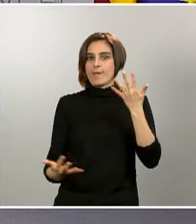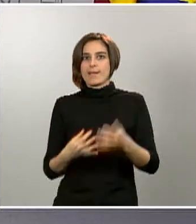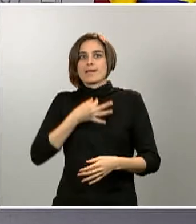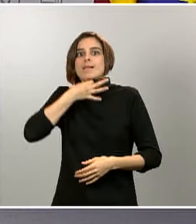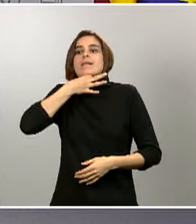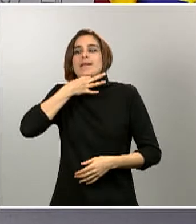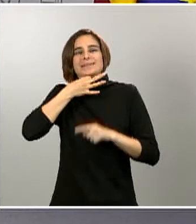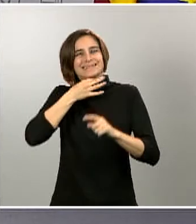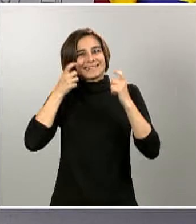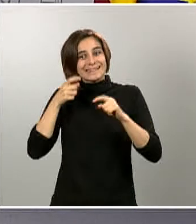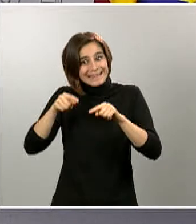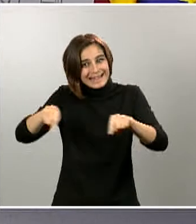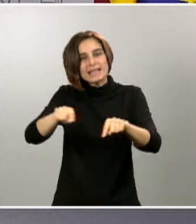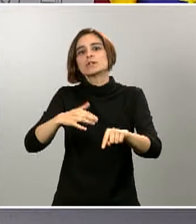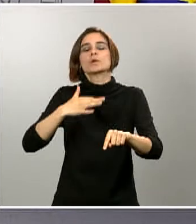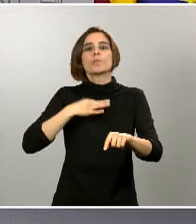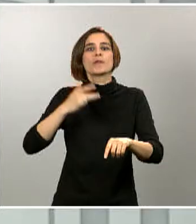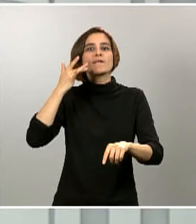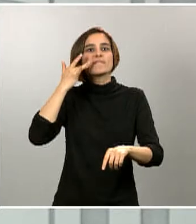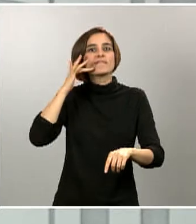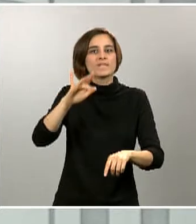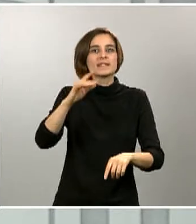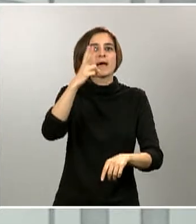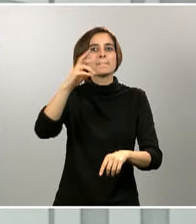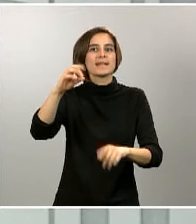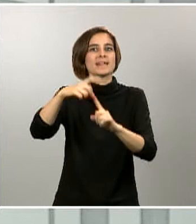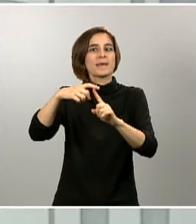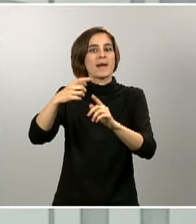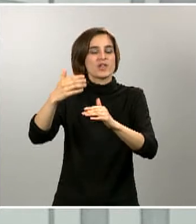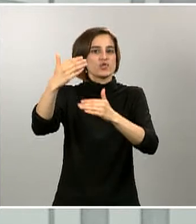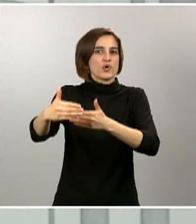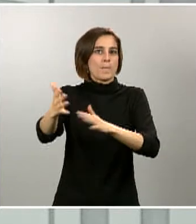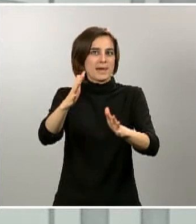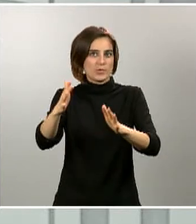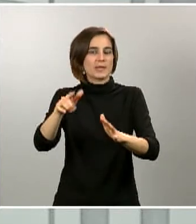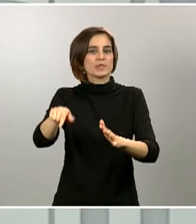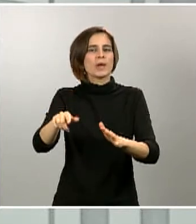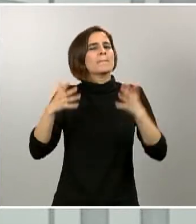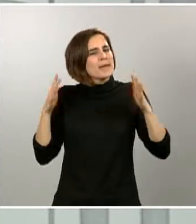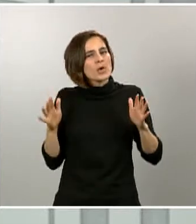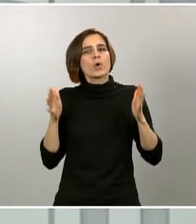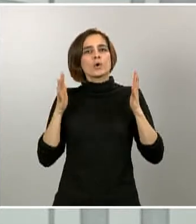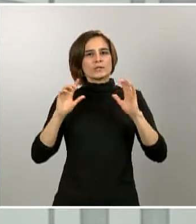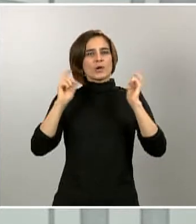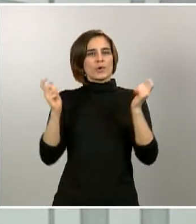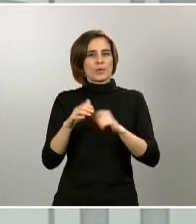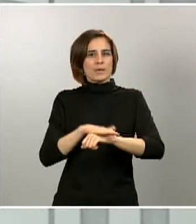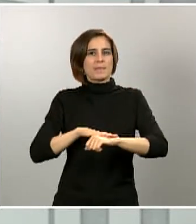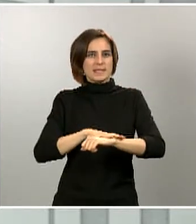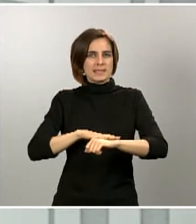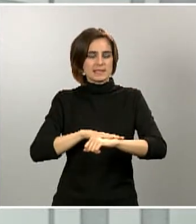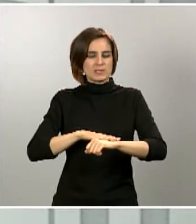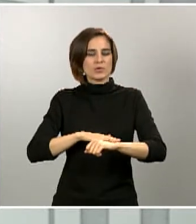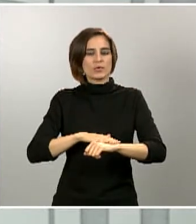a declarar hasta el 20 de mayo. En cualquier caso, lo informaremos en el Consejo de Ministros que se adopte, que será un Consejo de